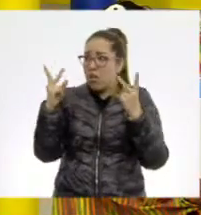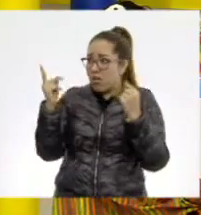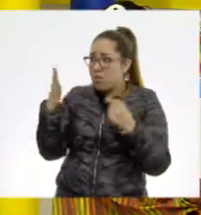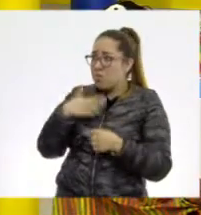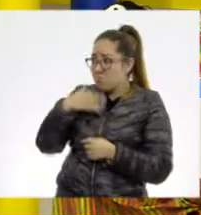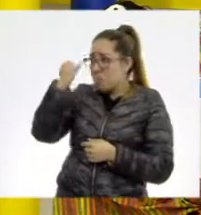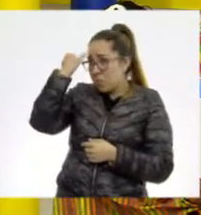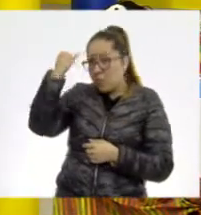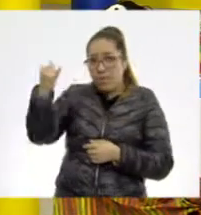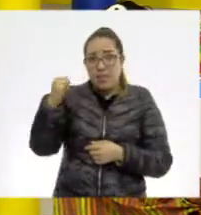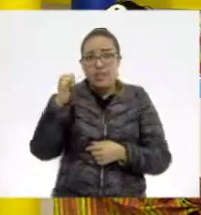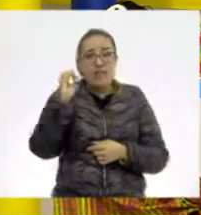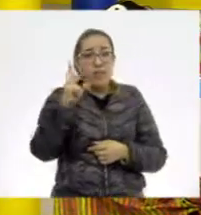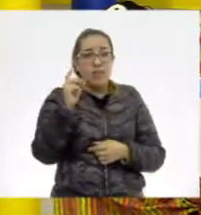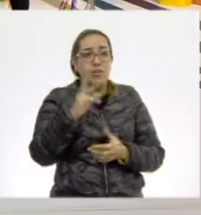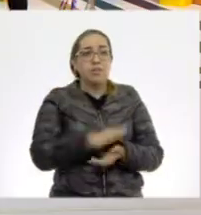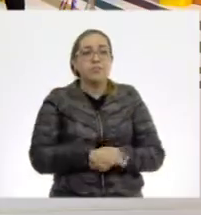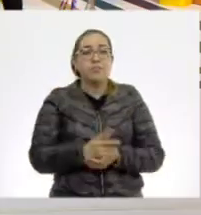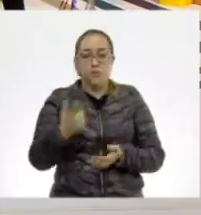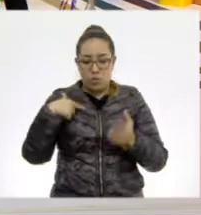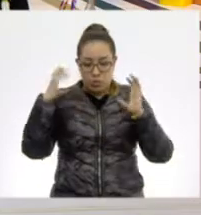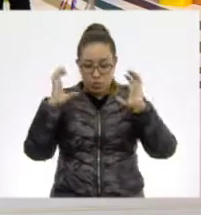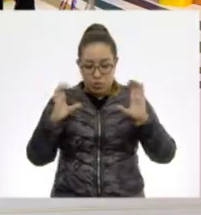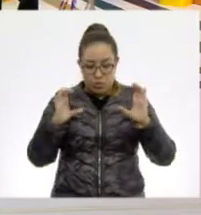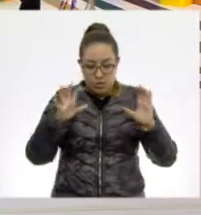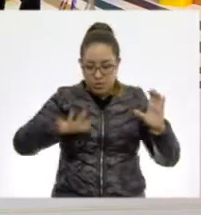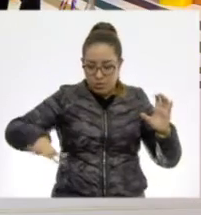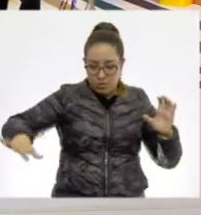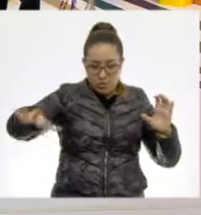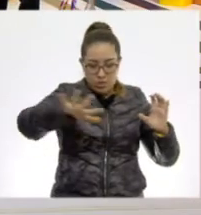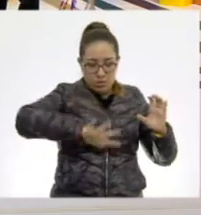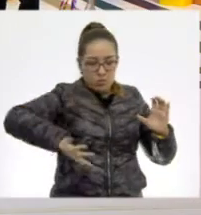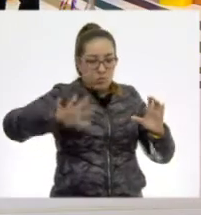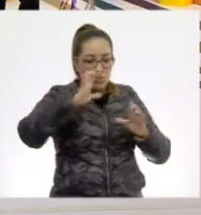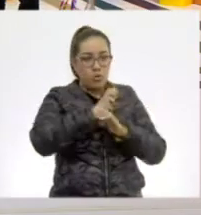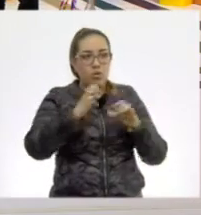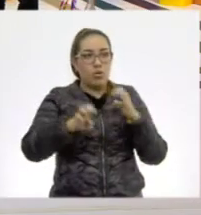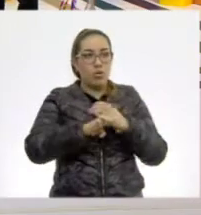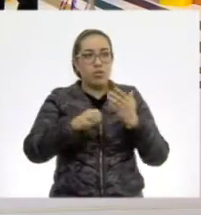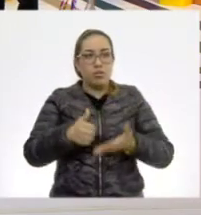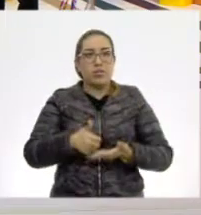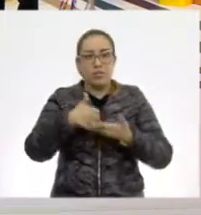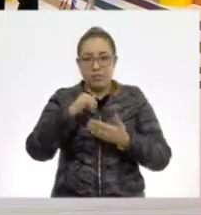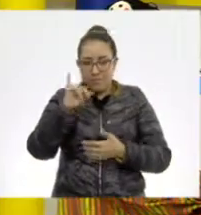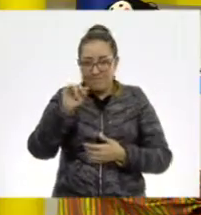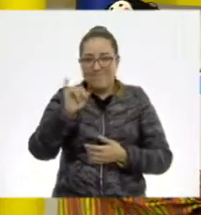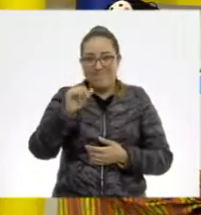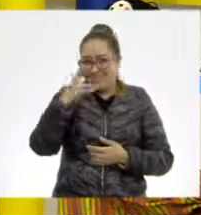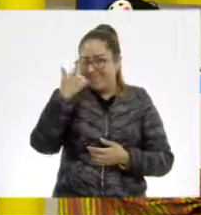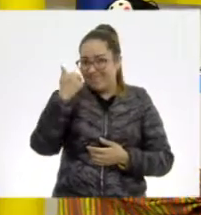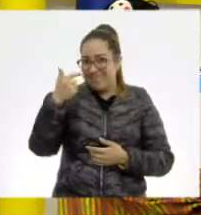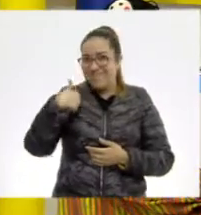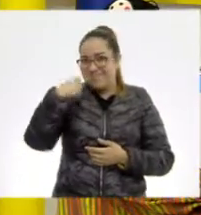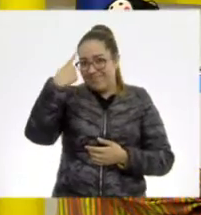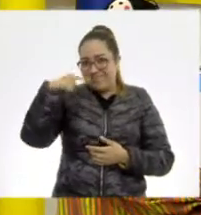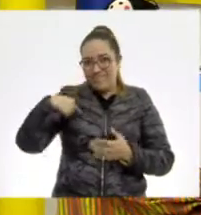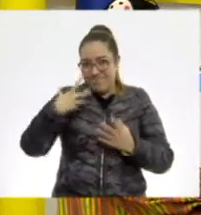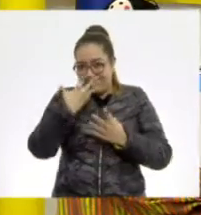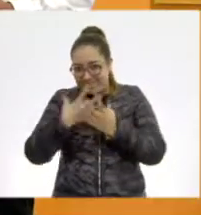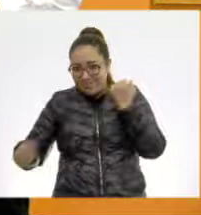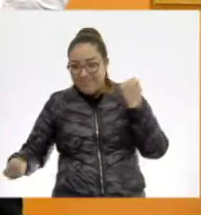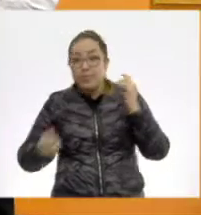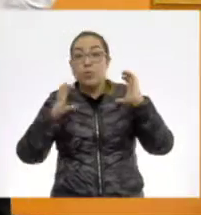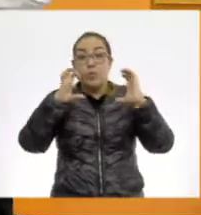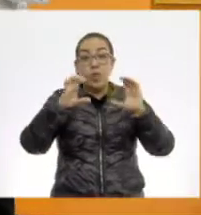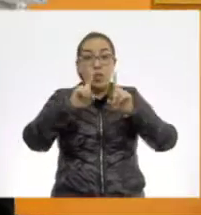buena variante. Entonces tengo que cuidarme mucho. Exacto. De tener objetos cerca para que me ayuden. Exacto. A poder escapar. Bien. Siempre cuidando nuestra